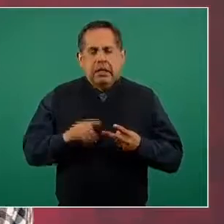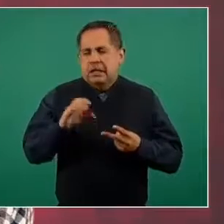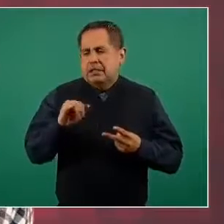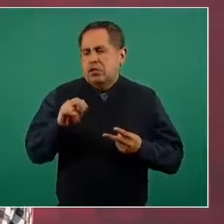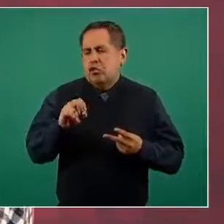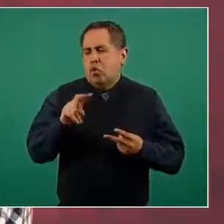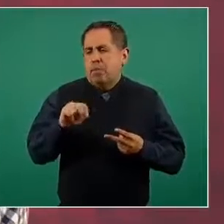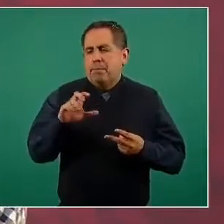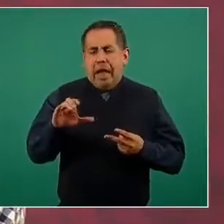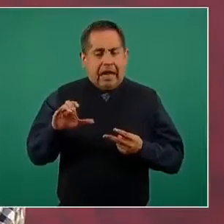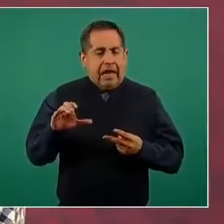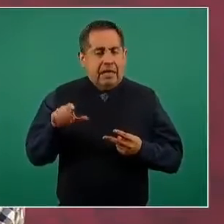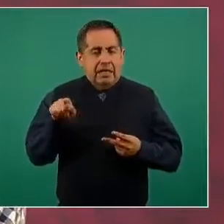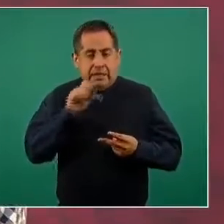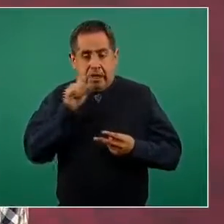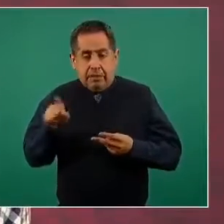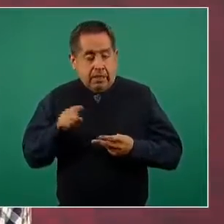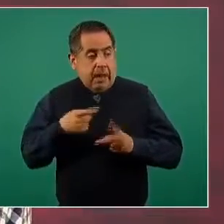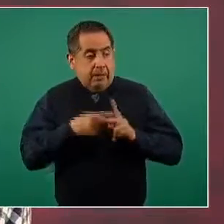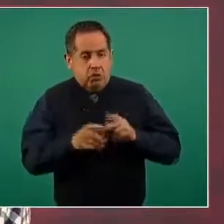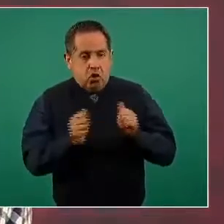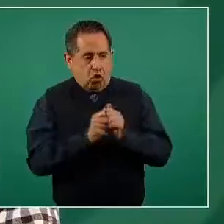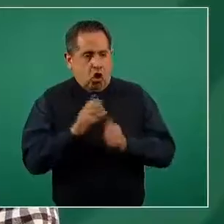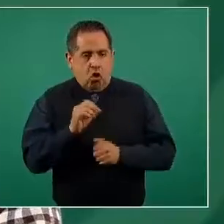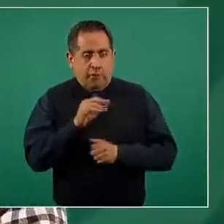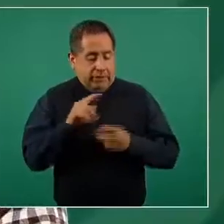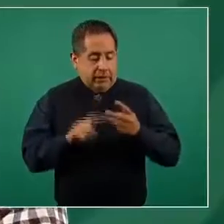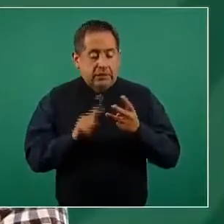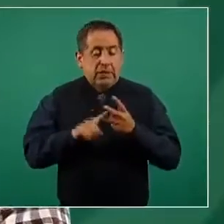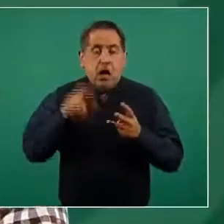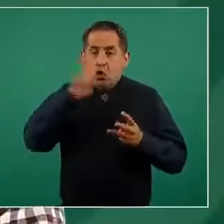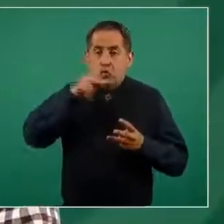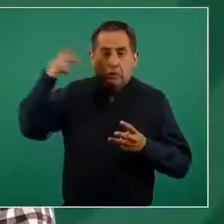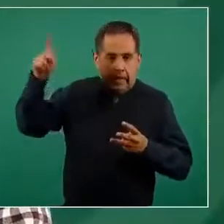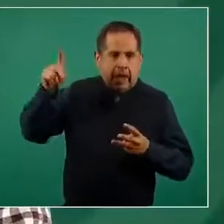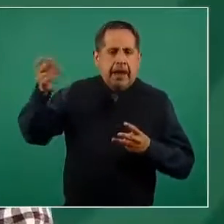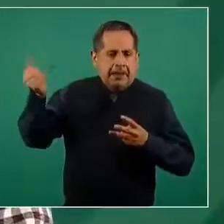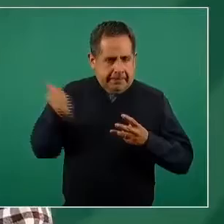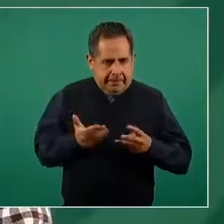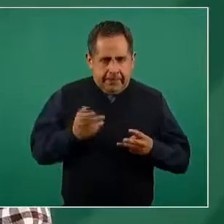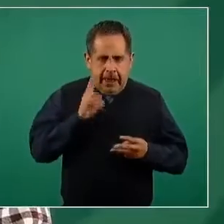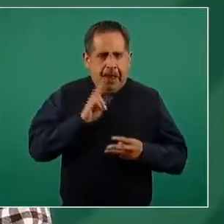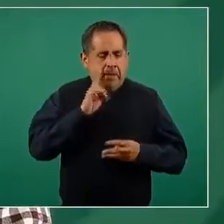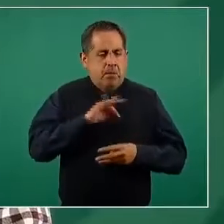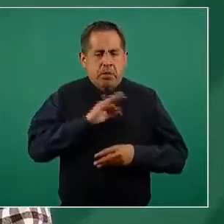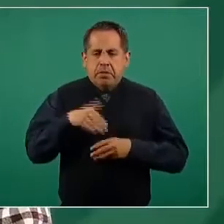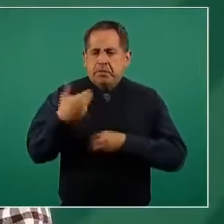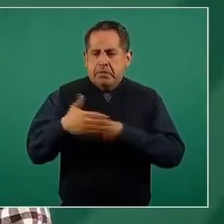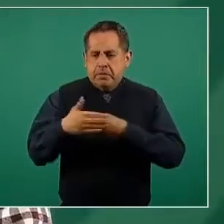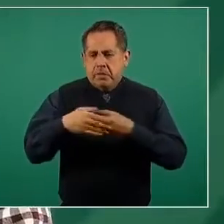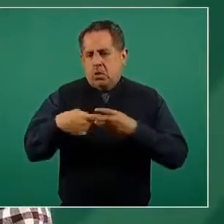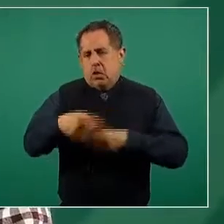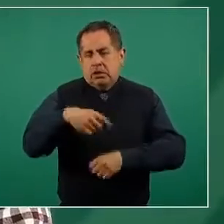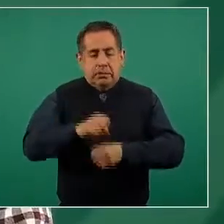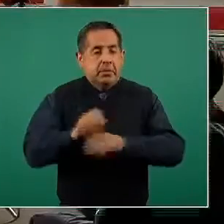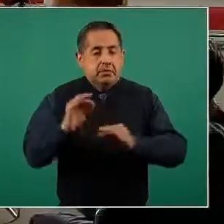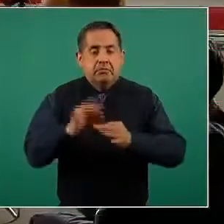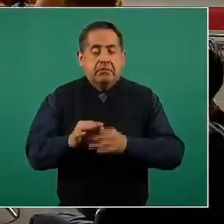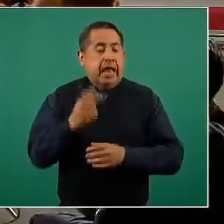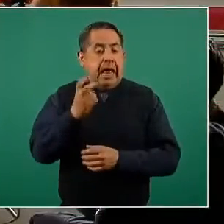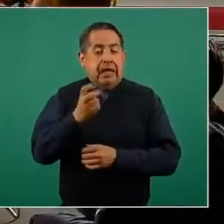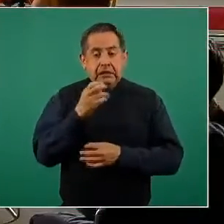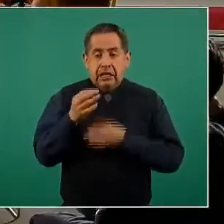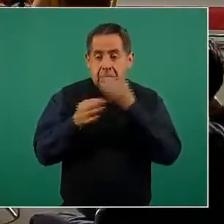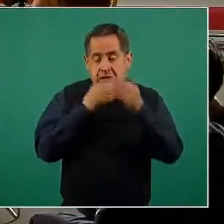Sinovac, que ha metido ya sus papeles a COFEPRIS. Sputnik V, que esperamos llegará en la siguiente semana. Entonces, esa es